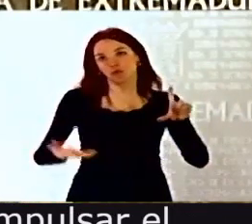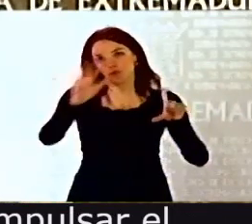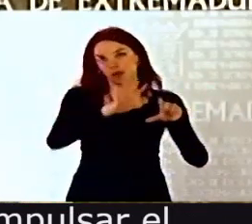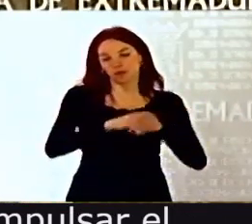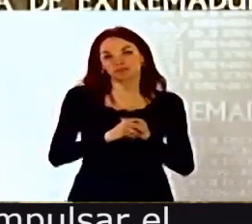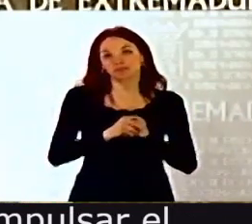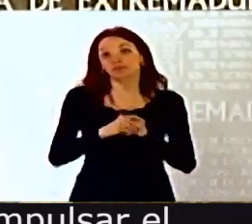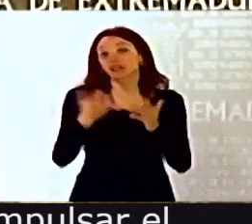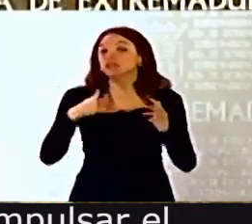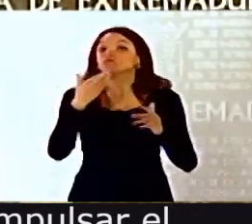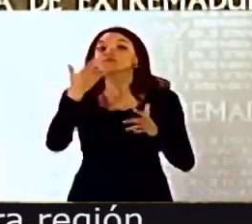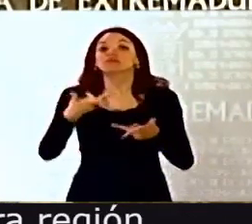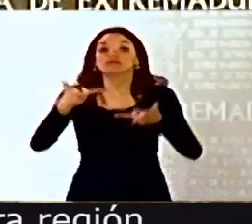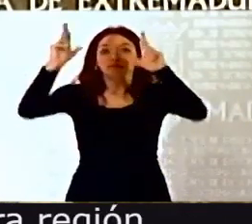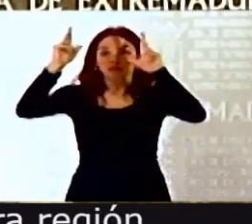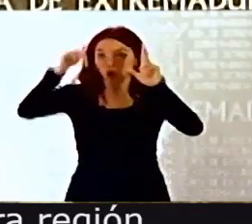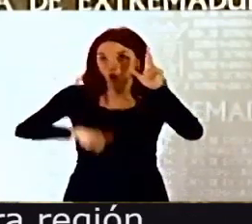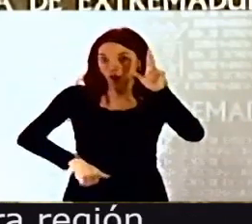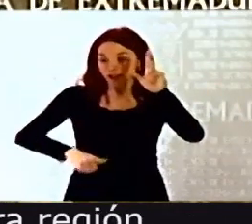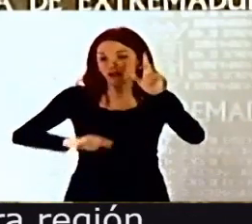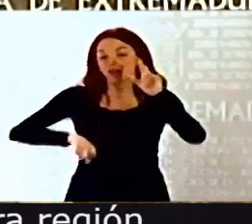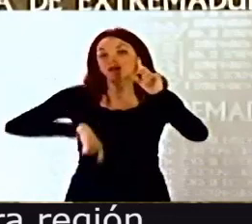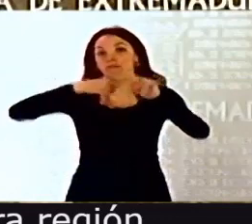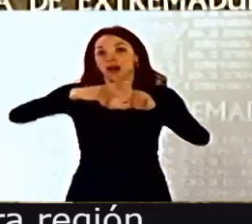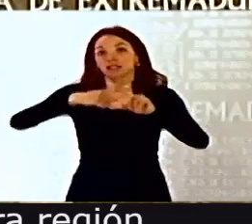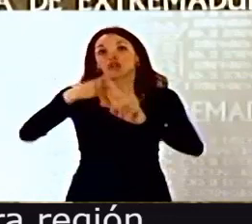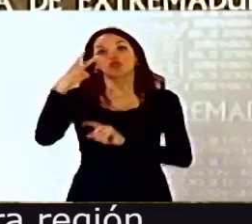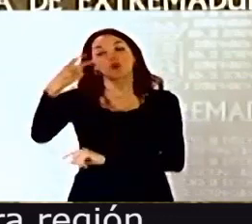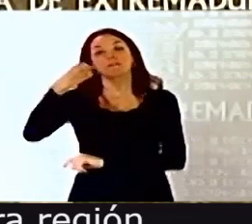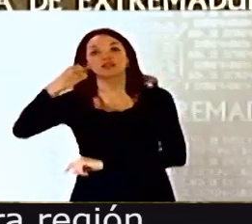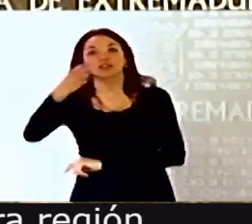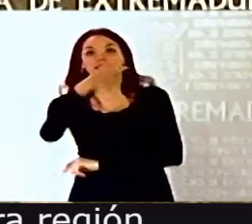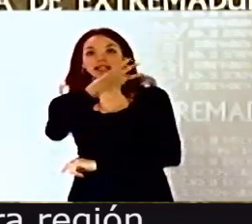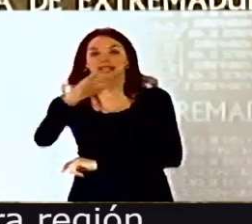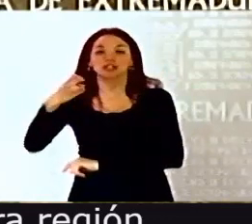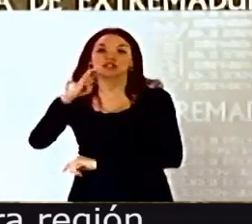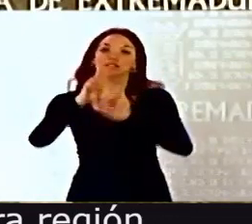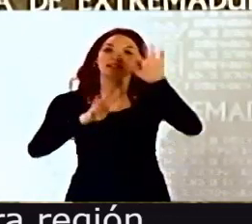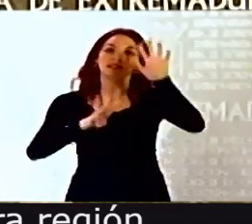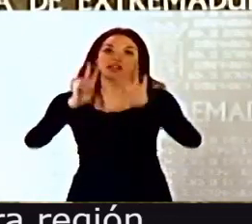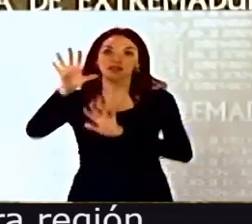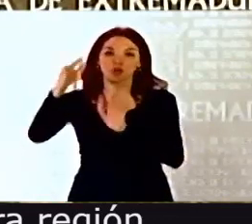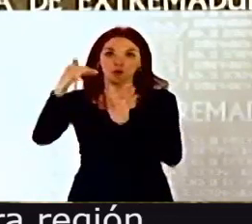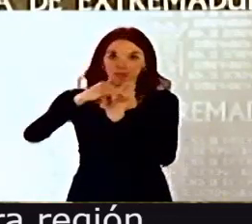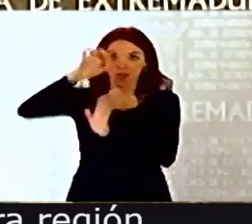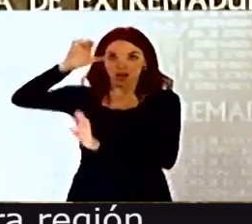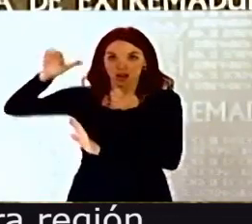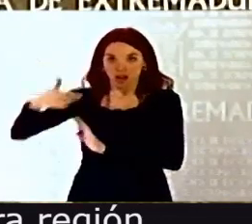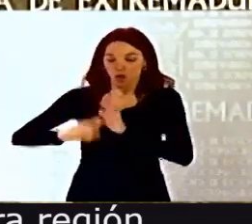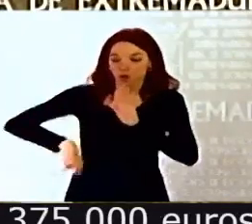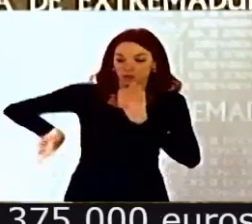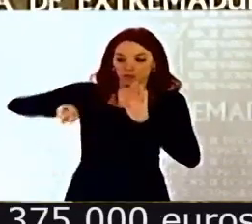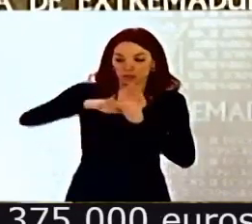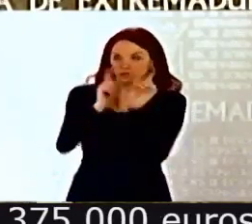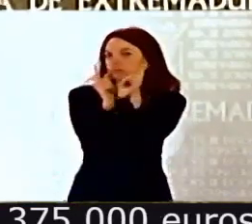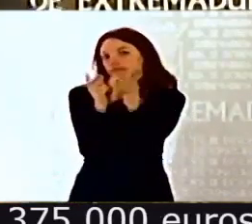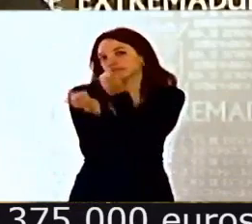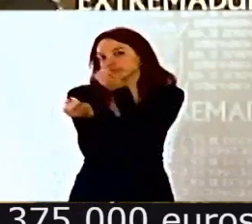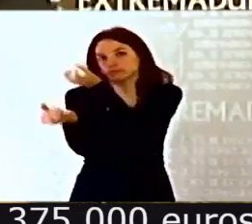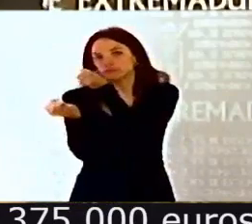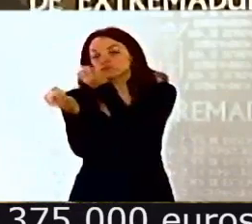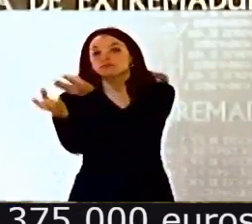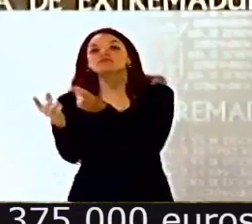Esta autorización de hoy, con ese presupuesto de 2.375.000 euros, de manera muy breve les diré que